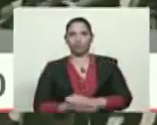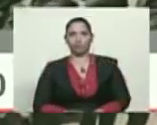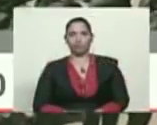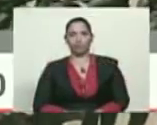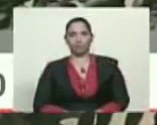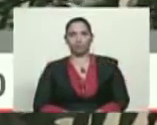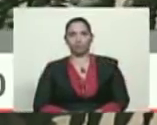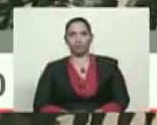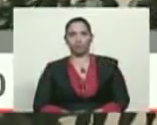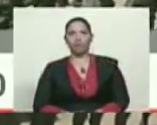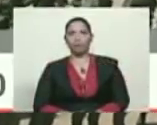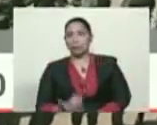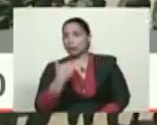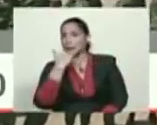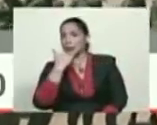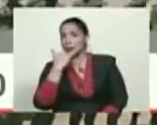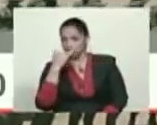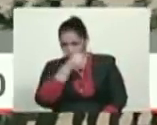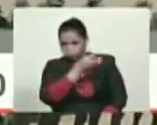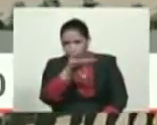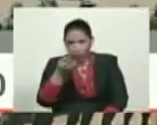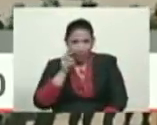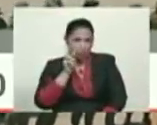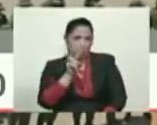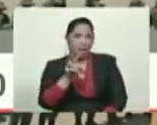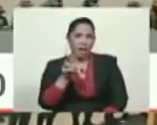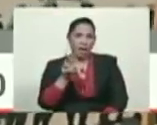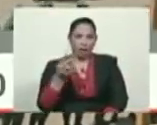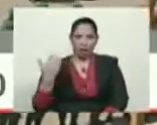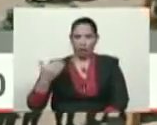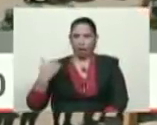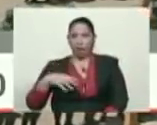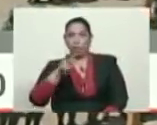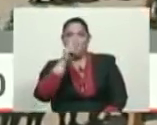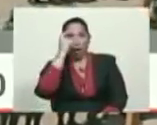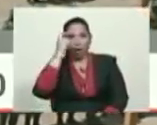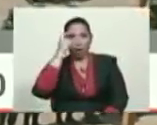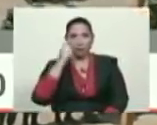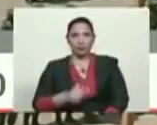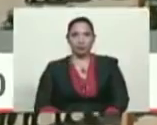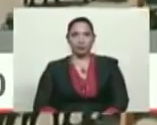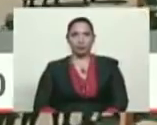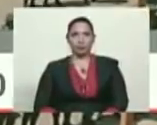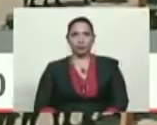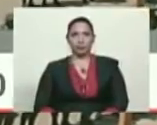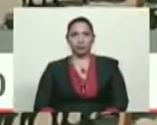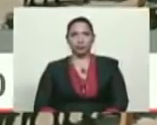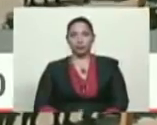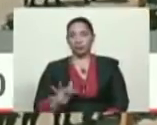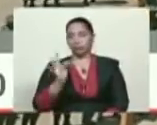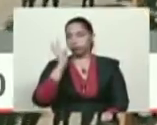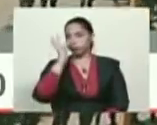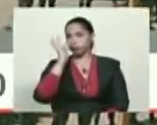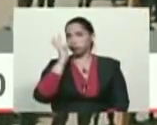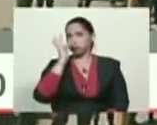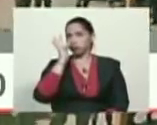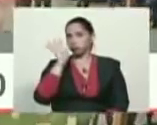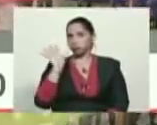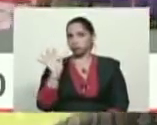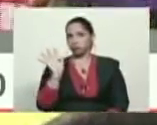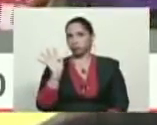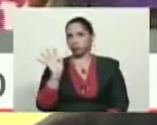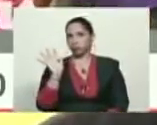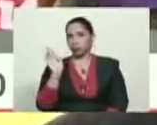Se acercaron, ¿ustedes lo vieron? ¿Hace cuándo fue? Hace 2 días. El cifrinaje. Y llegaron